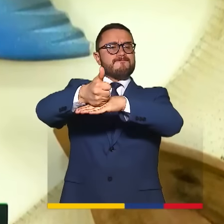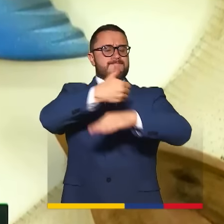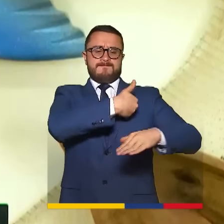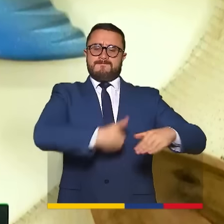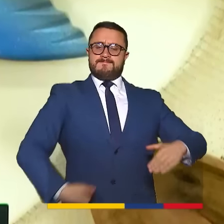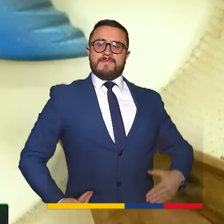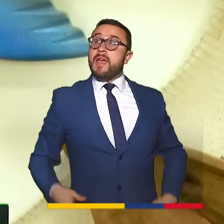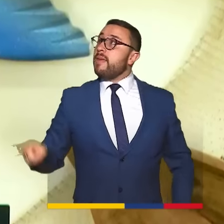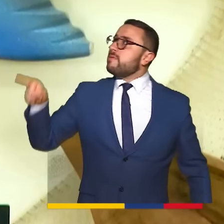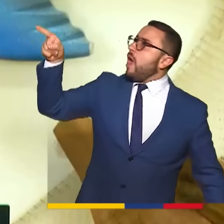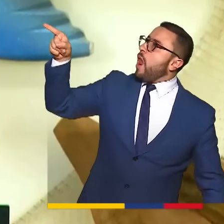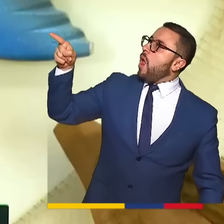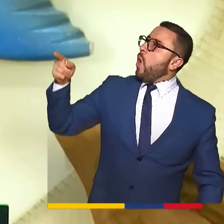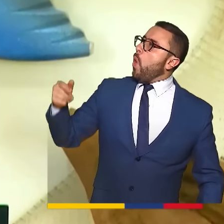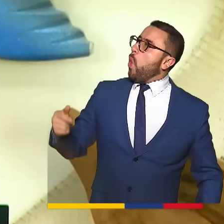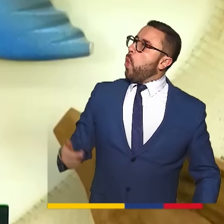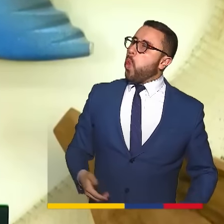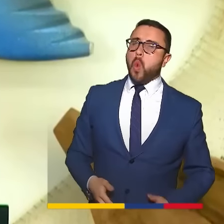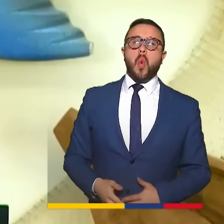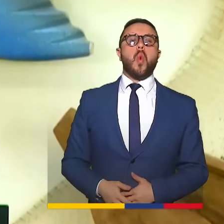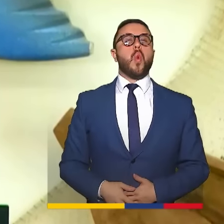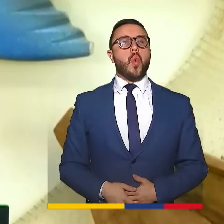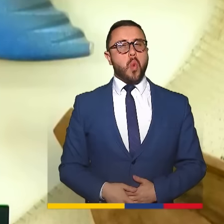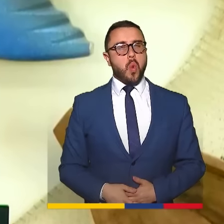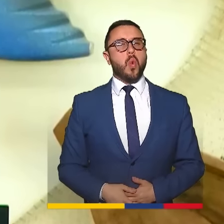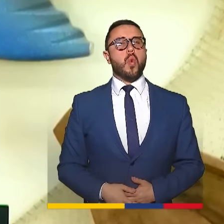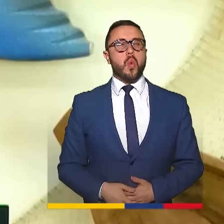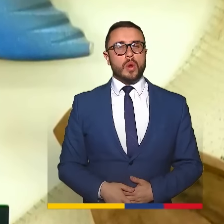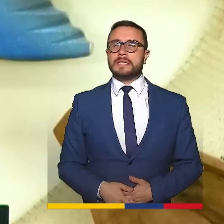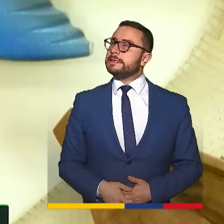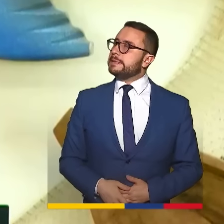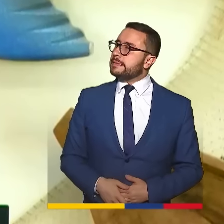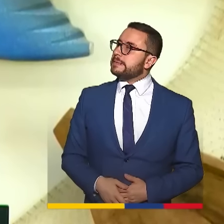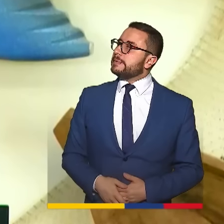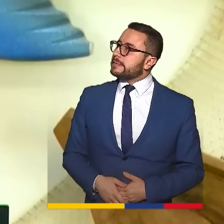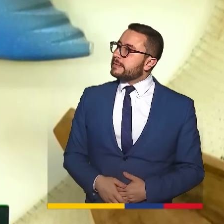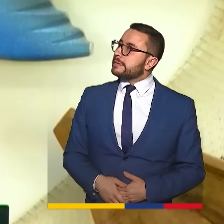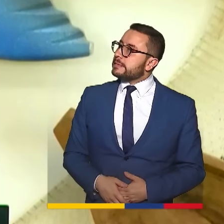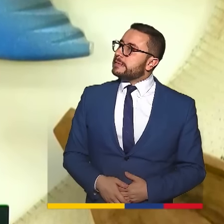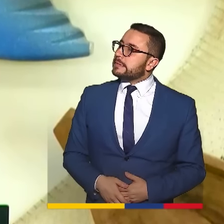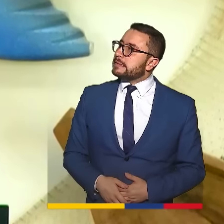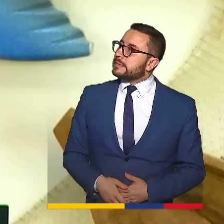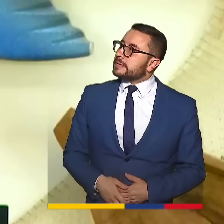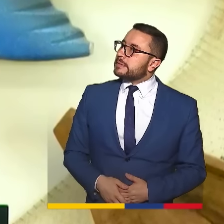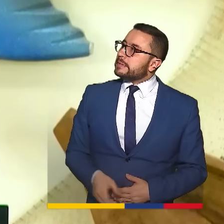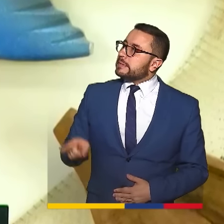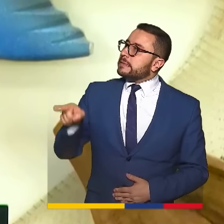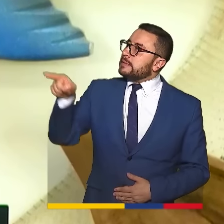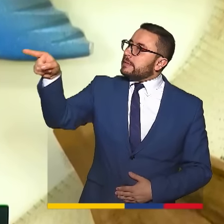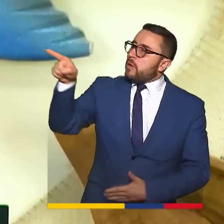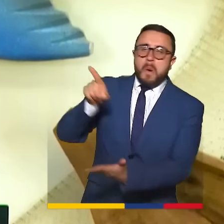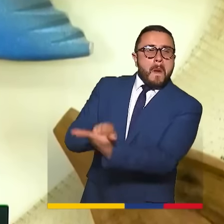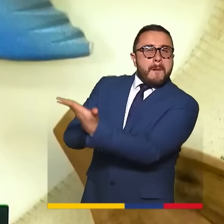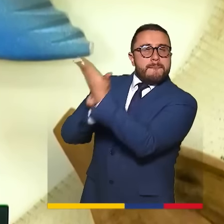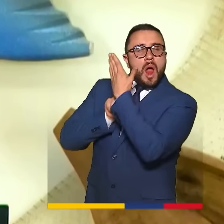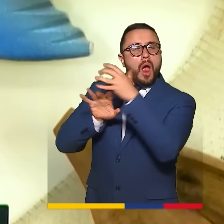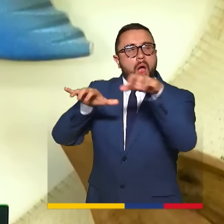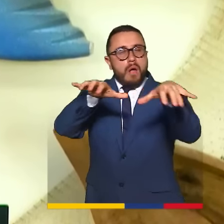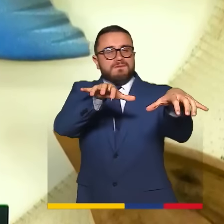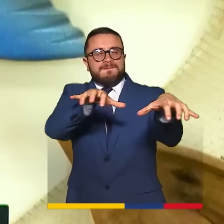condensar casi que en un momento propicio de la historia como una negación de nuestro